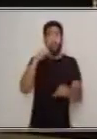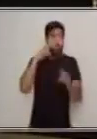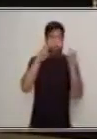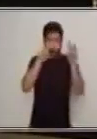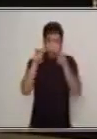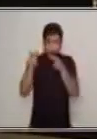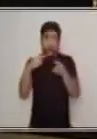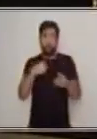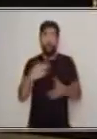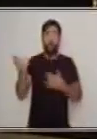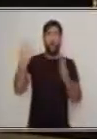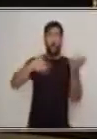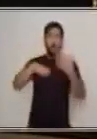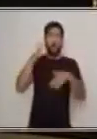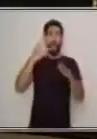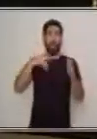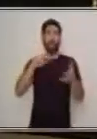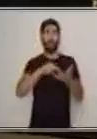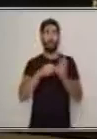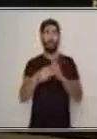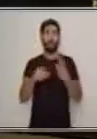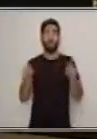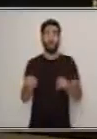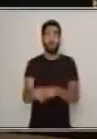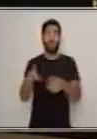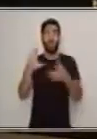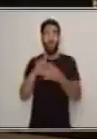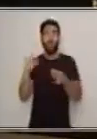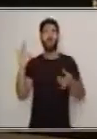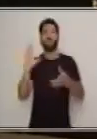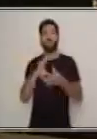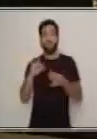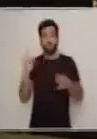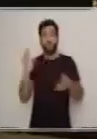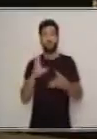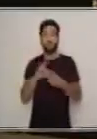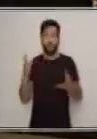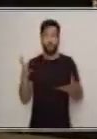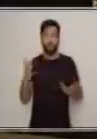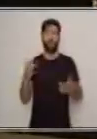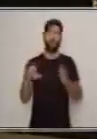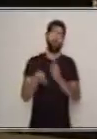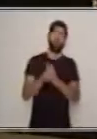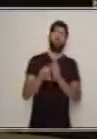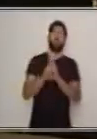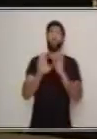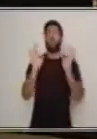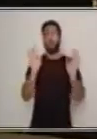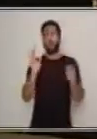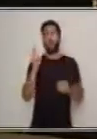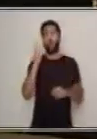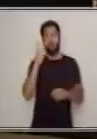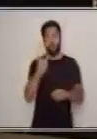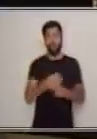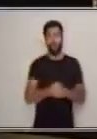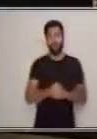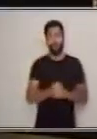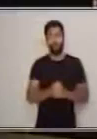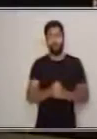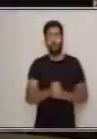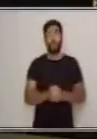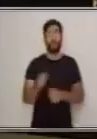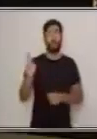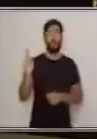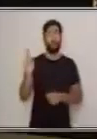y relataste lo que estaba sucediendo en ese momento. Como por ejemplo, ¿cuál fue la primera escena?